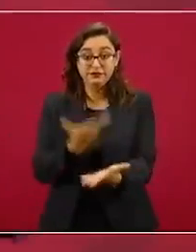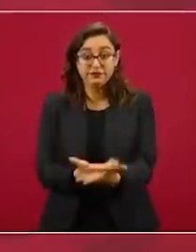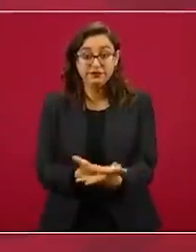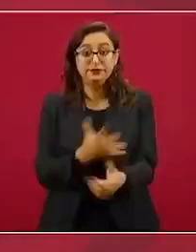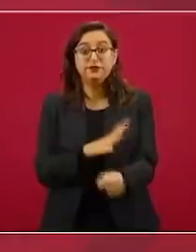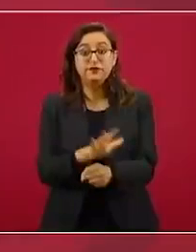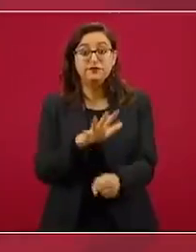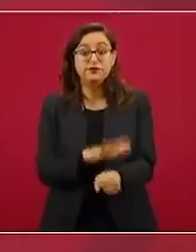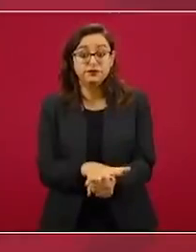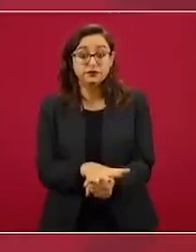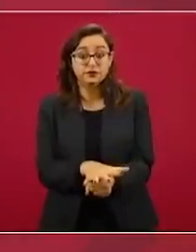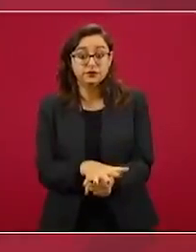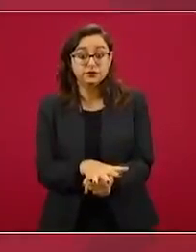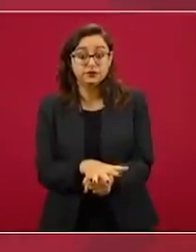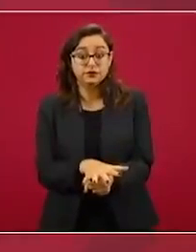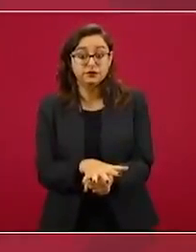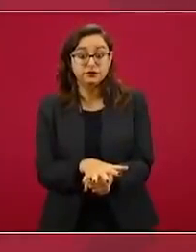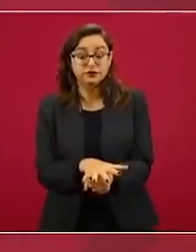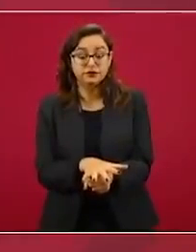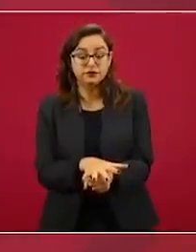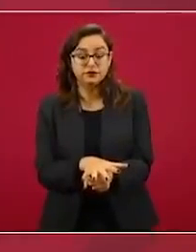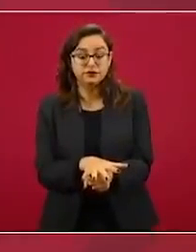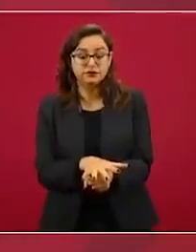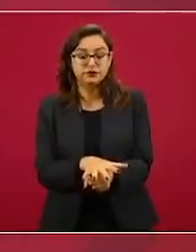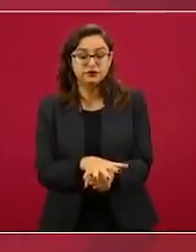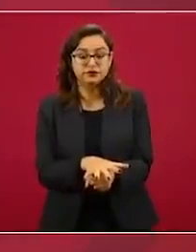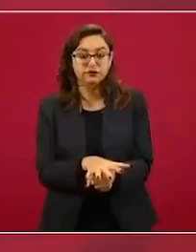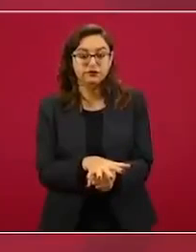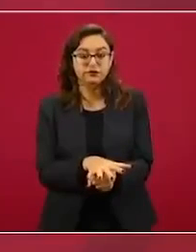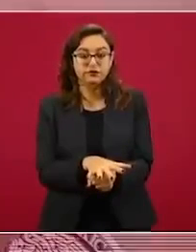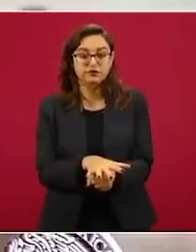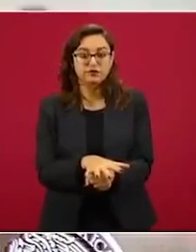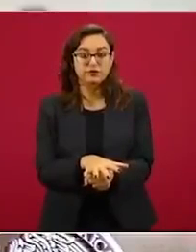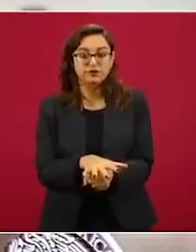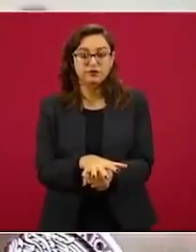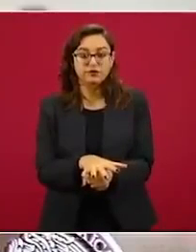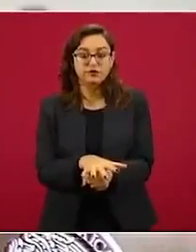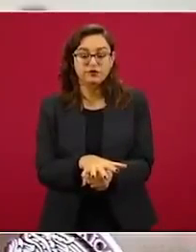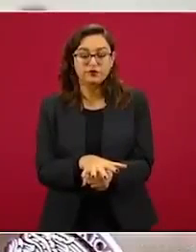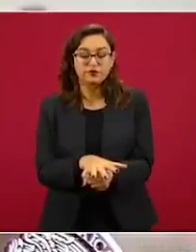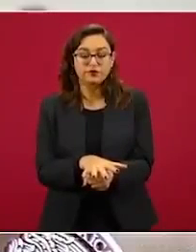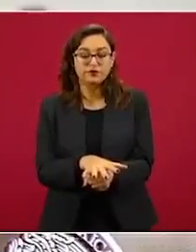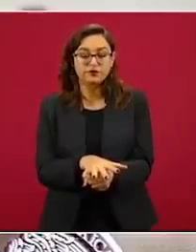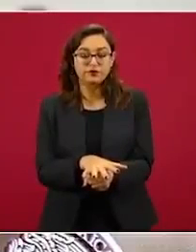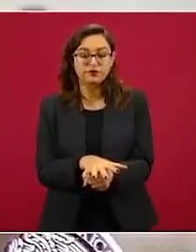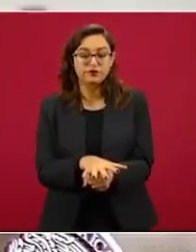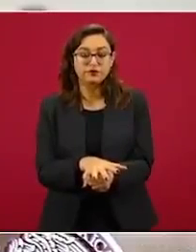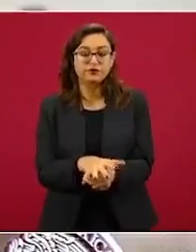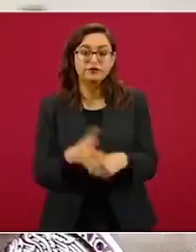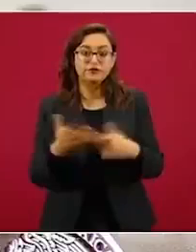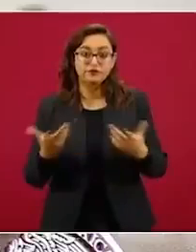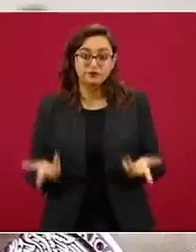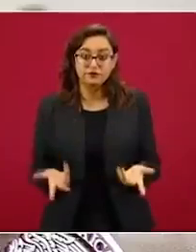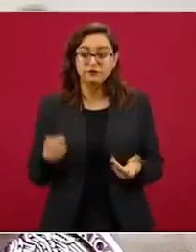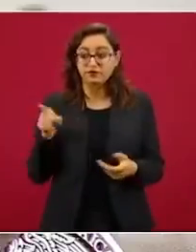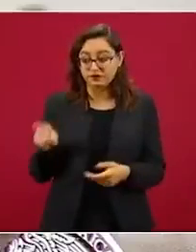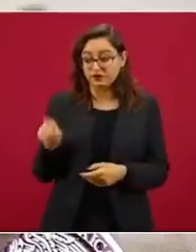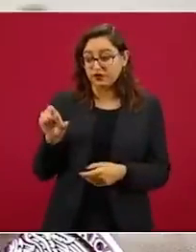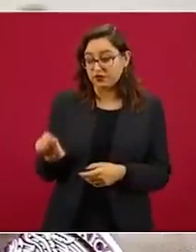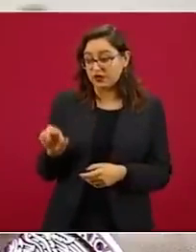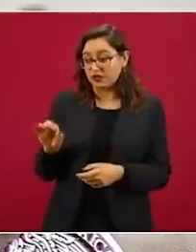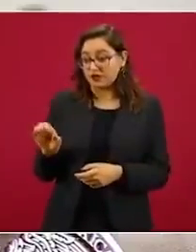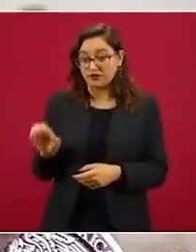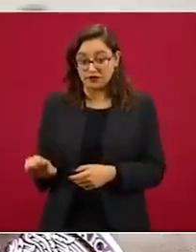es de que se despache a las plantas de la Comisión